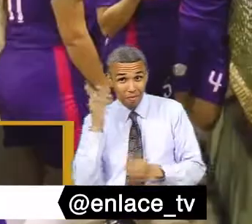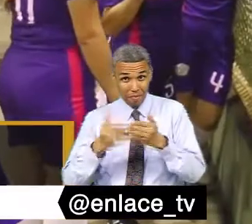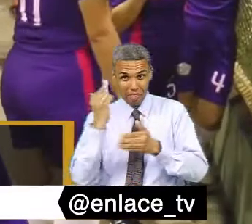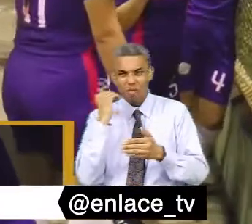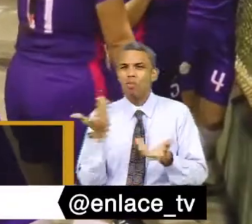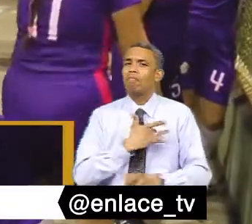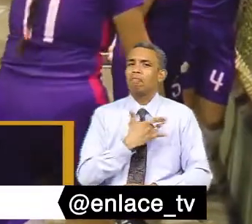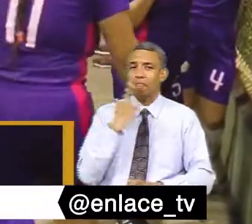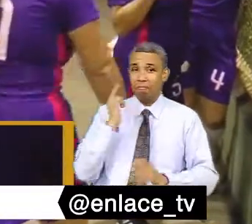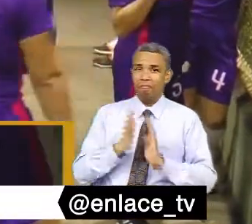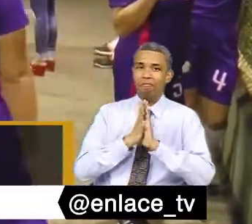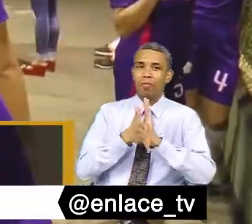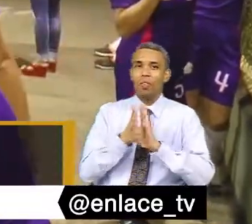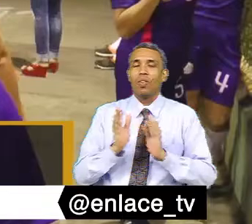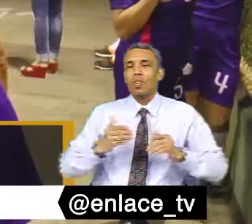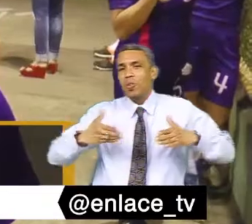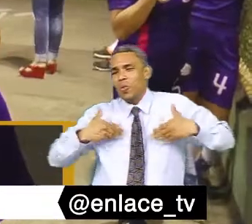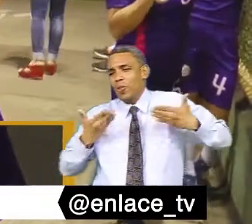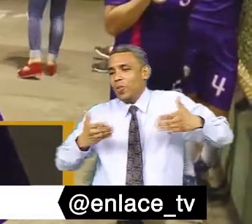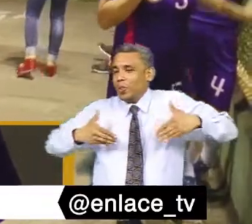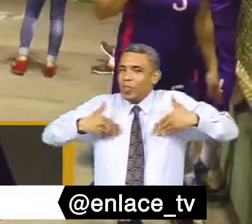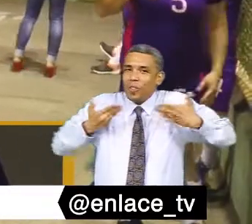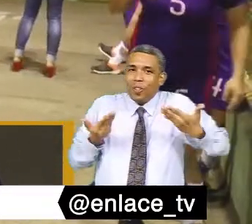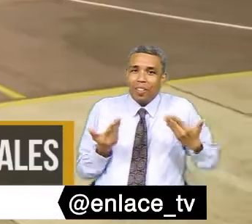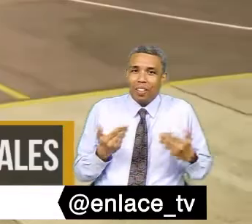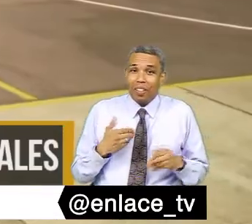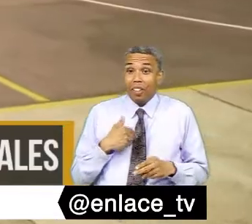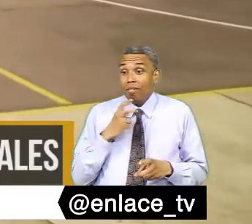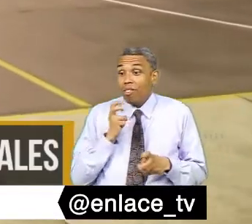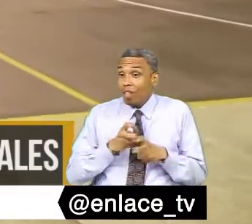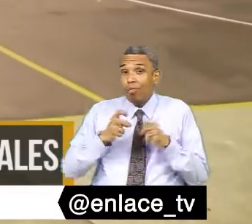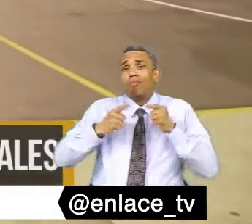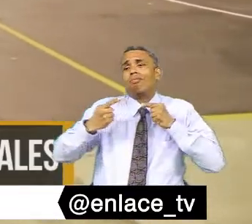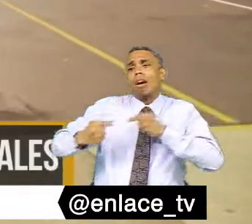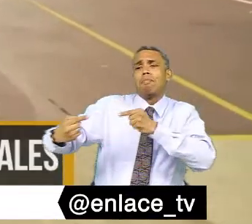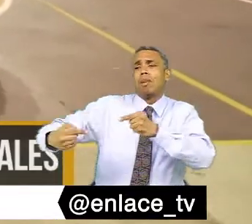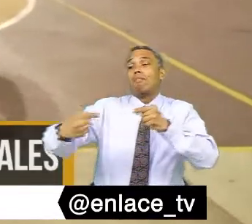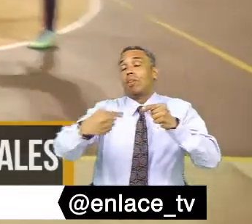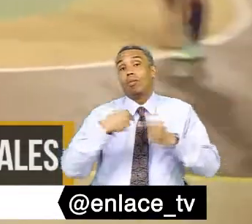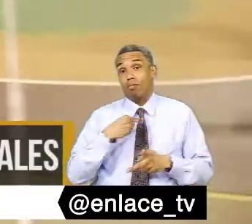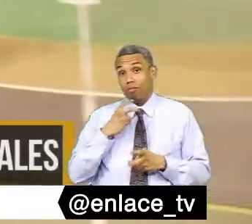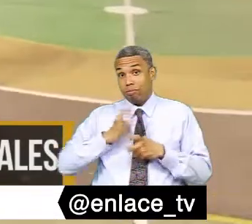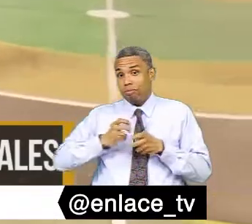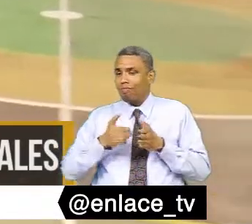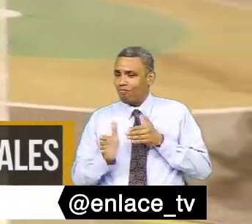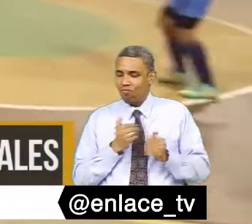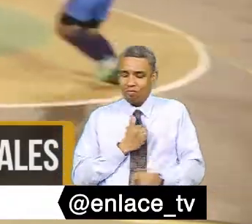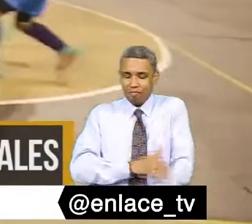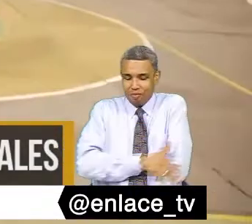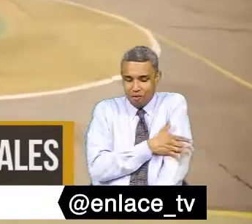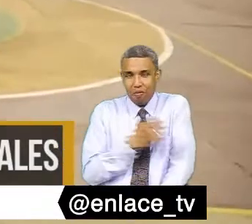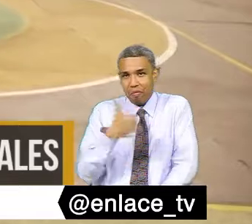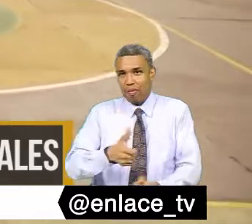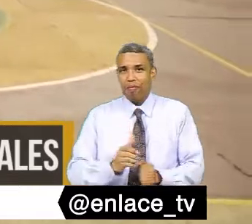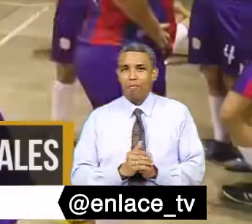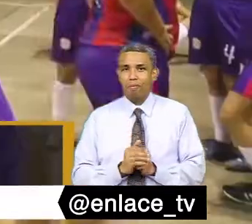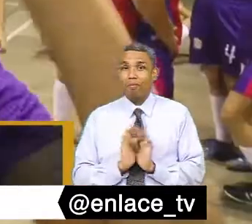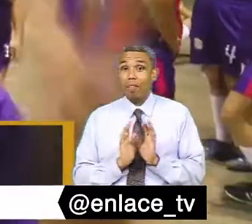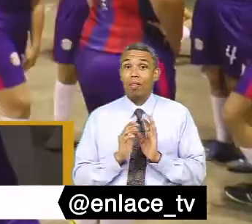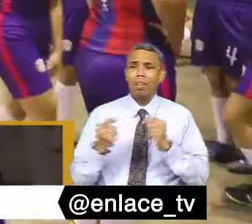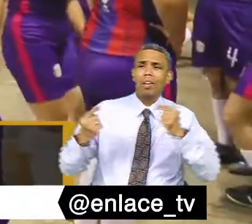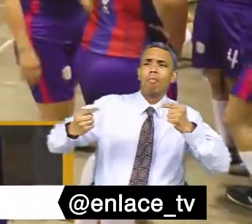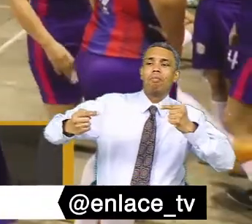algo único, está bastante difícil porque la competencia está muy buena, pero espectacular. Bien, vamos, ahorita vamos ganando,